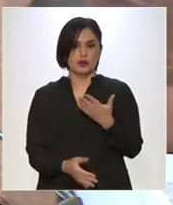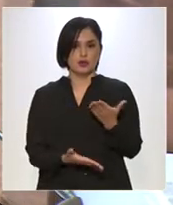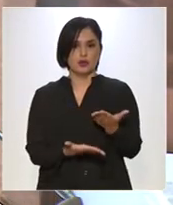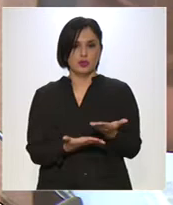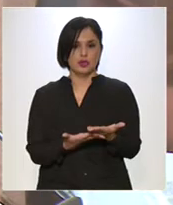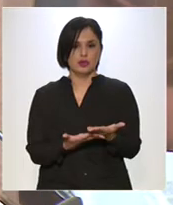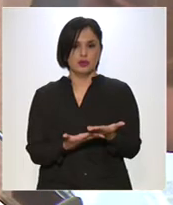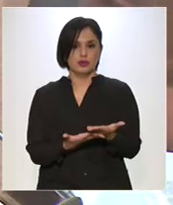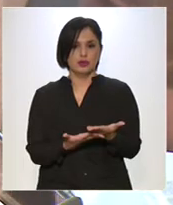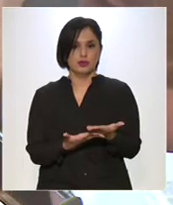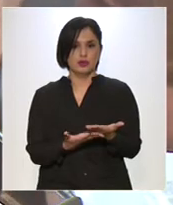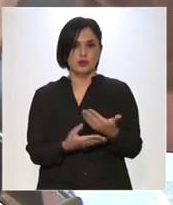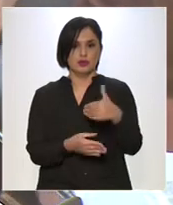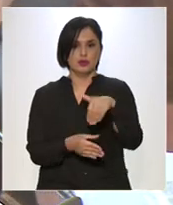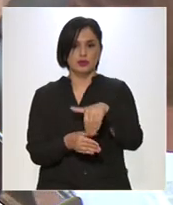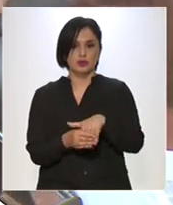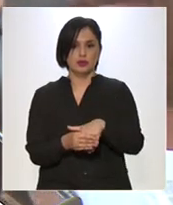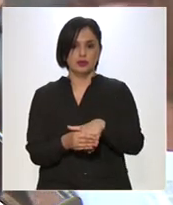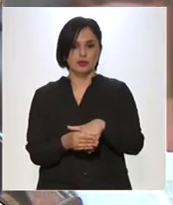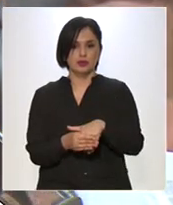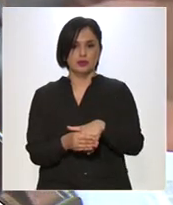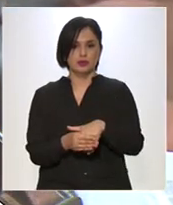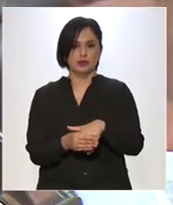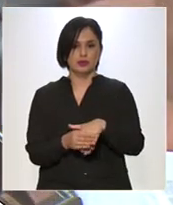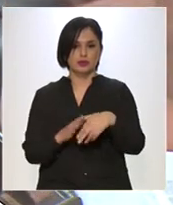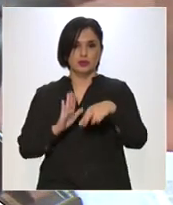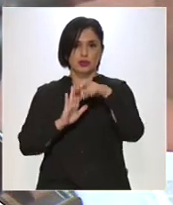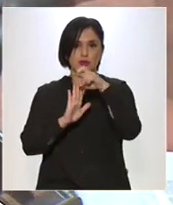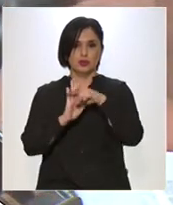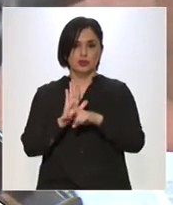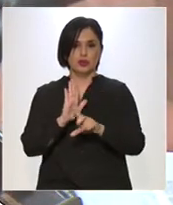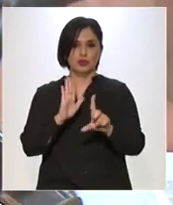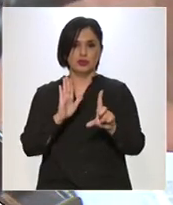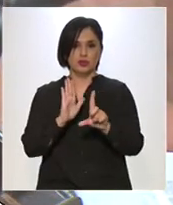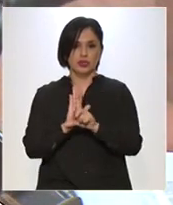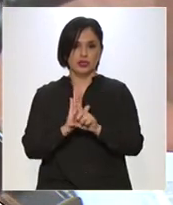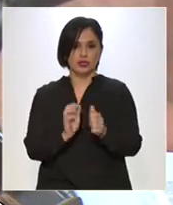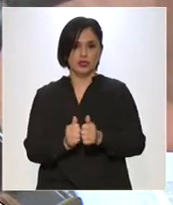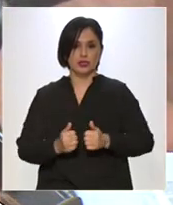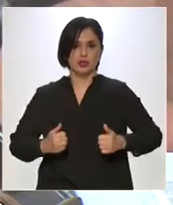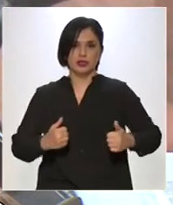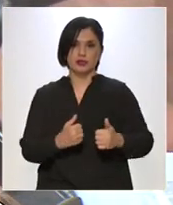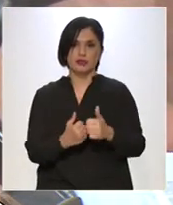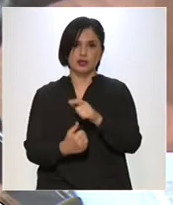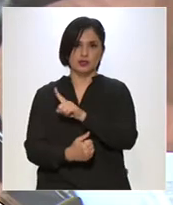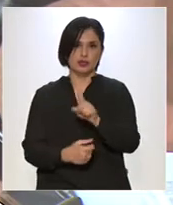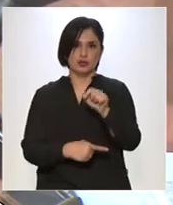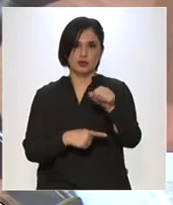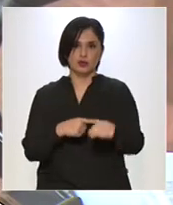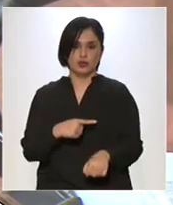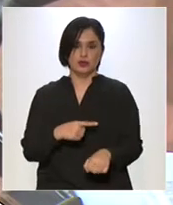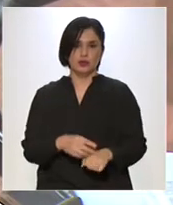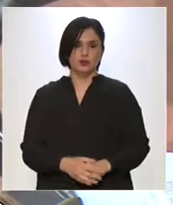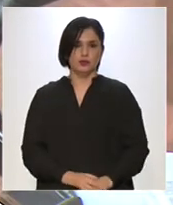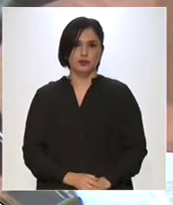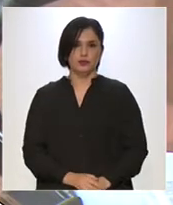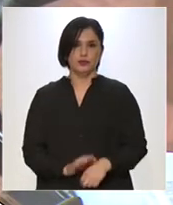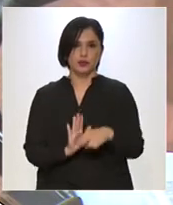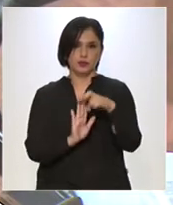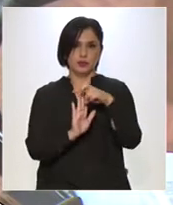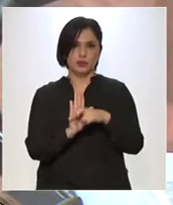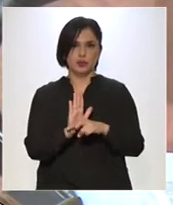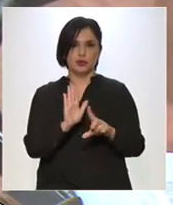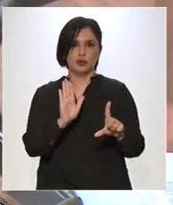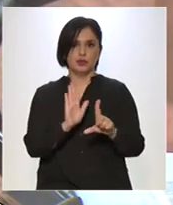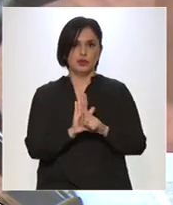solicitar la votación de la iniciativa que la mesa ha declarado inadmisible. Me refiero al proyecto de ley que